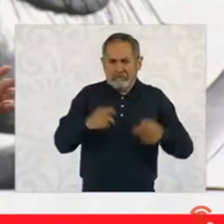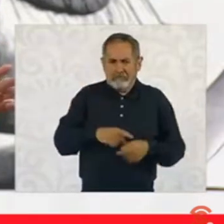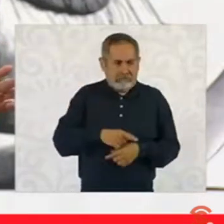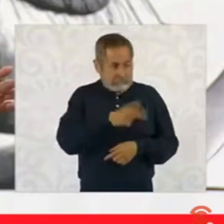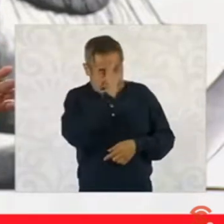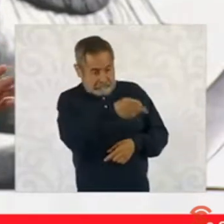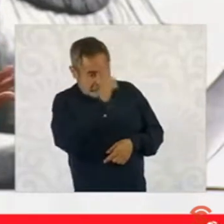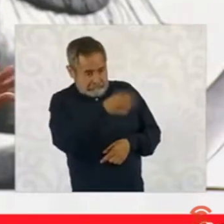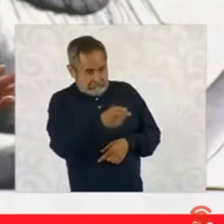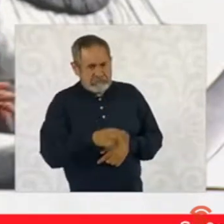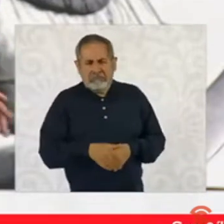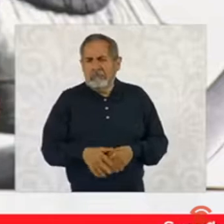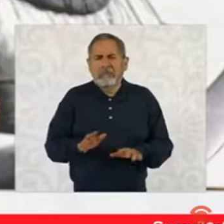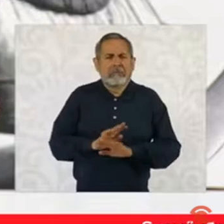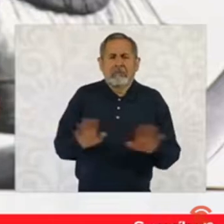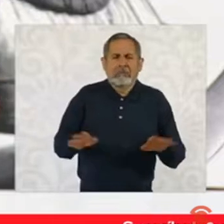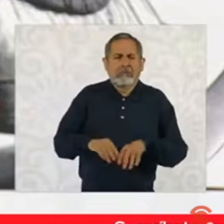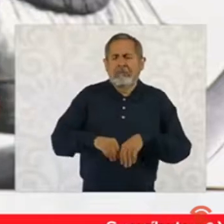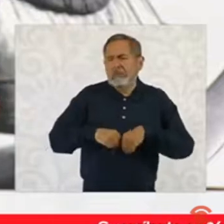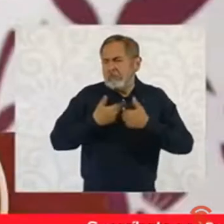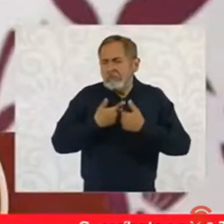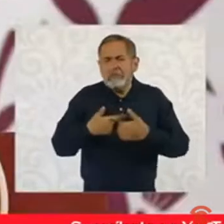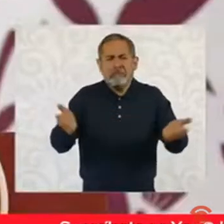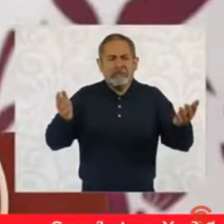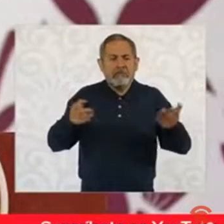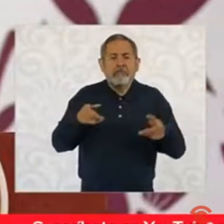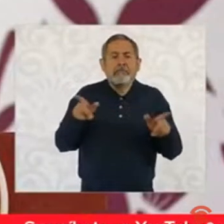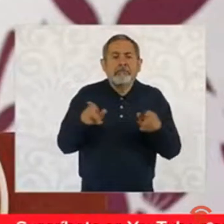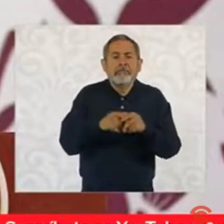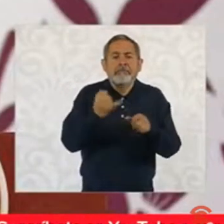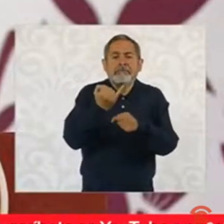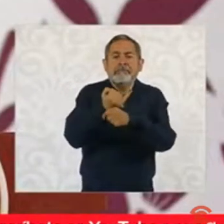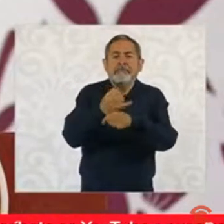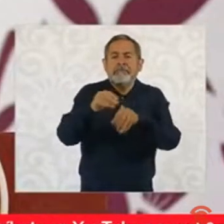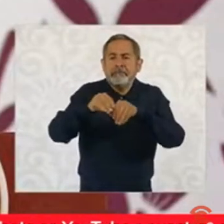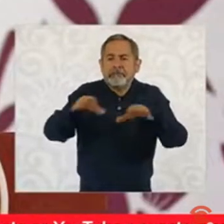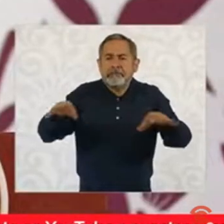Y no estamos más que informando